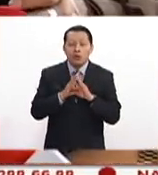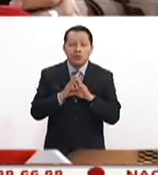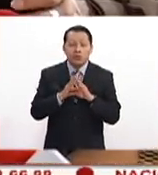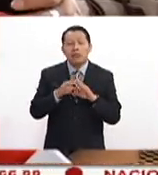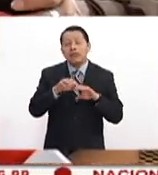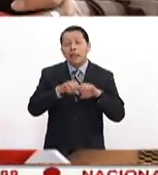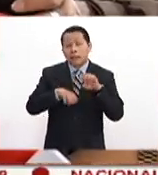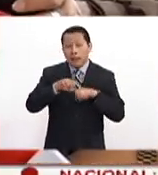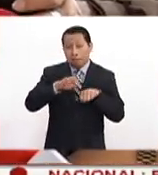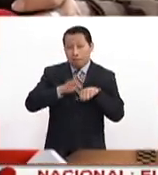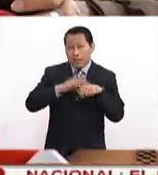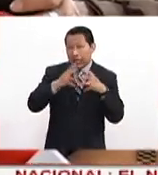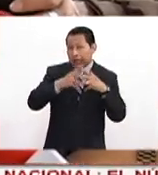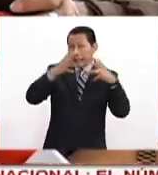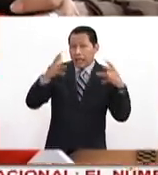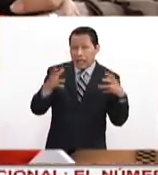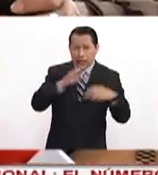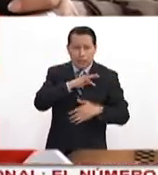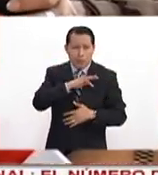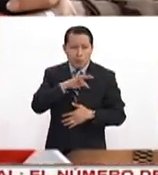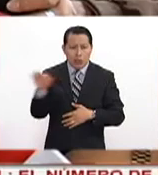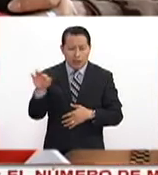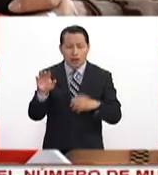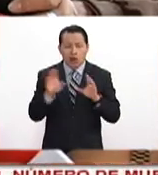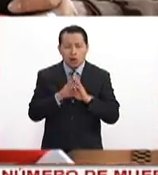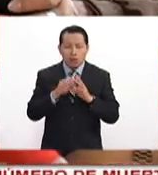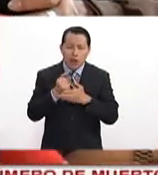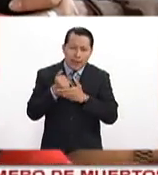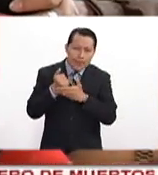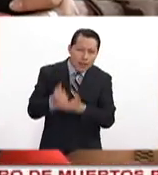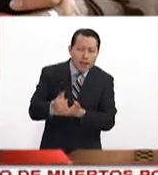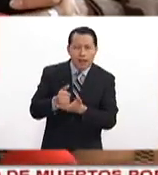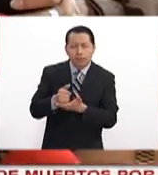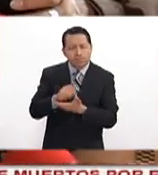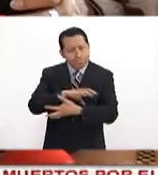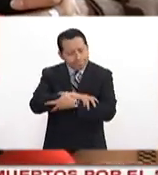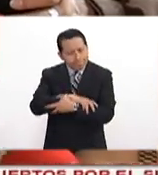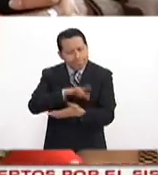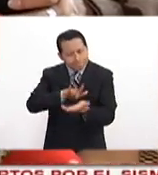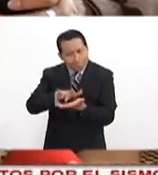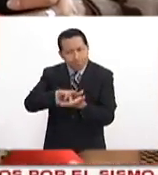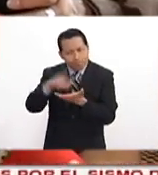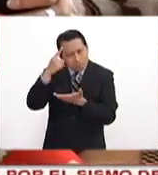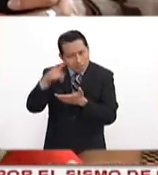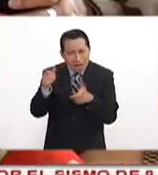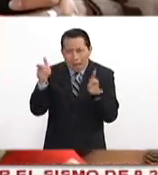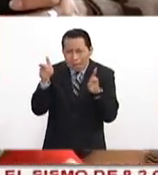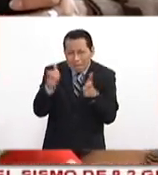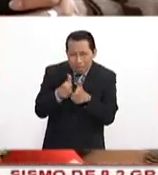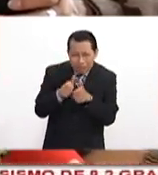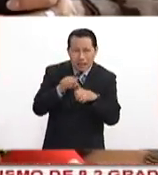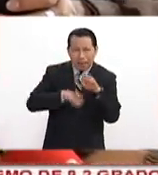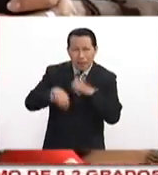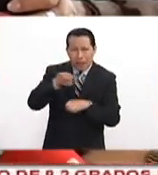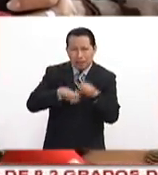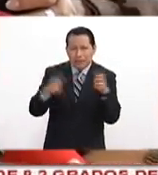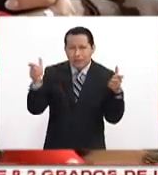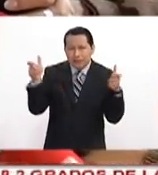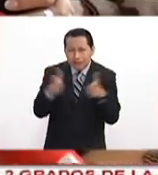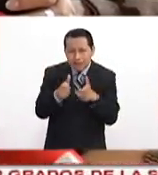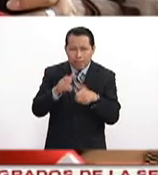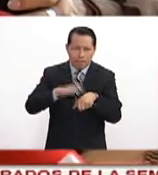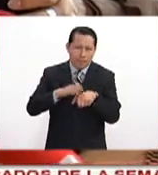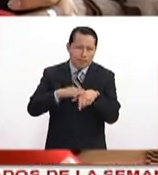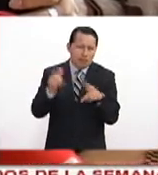grandes empresas que puedan absorber, ayudar solidariamente a las pequeñas empresas afectadas, que son sobre todo las